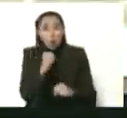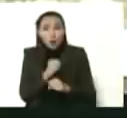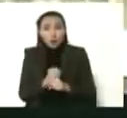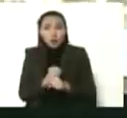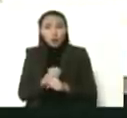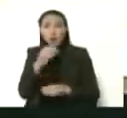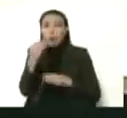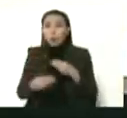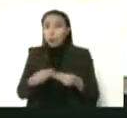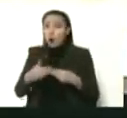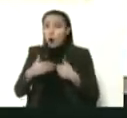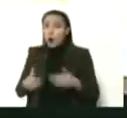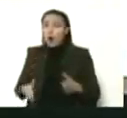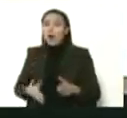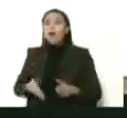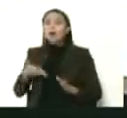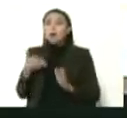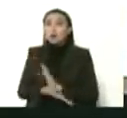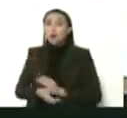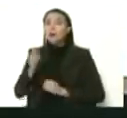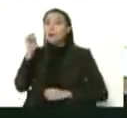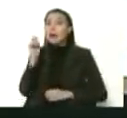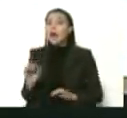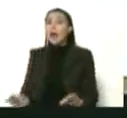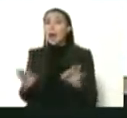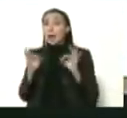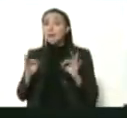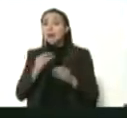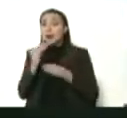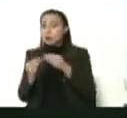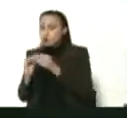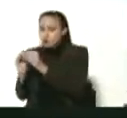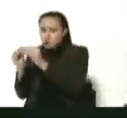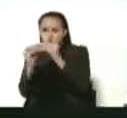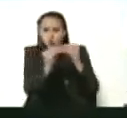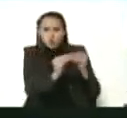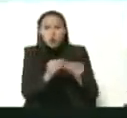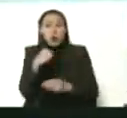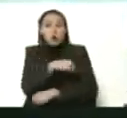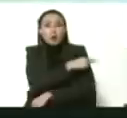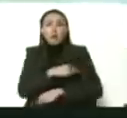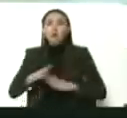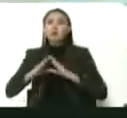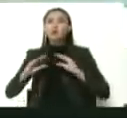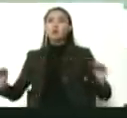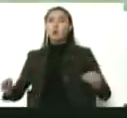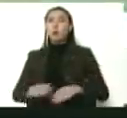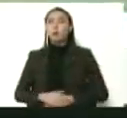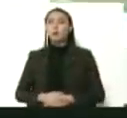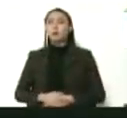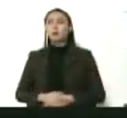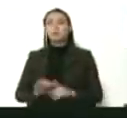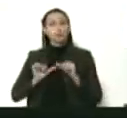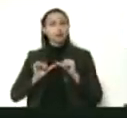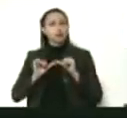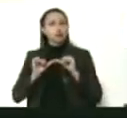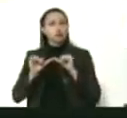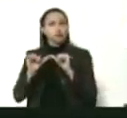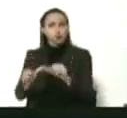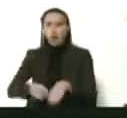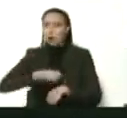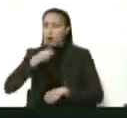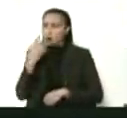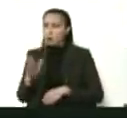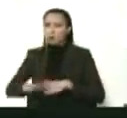estamos activando la fuerza de tarea especial para la recuperación de todos los hospitales. Eso va marchando a buen